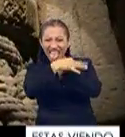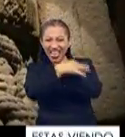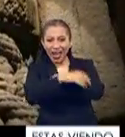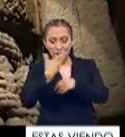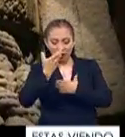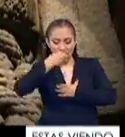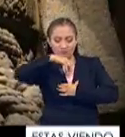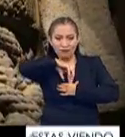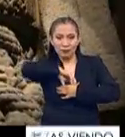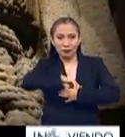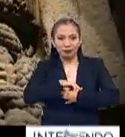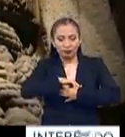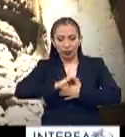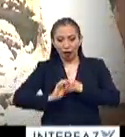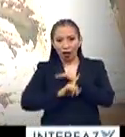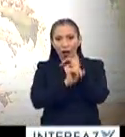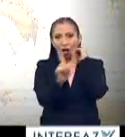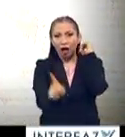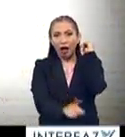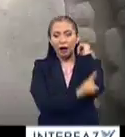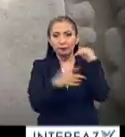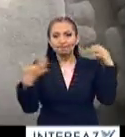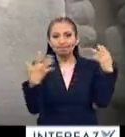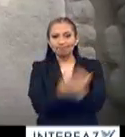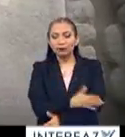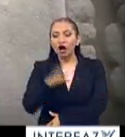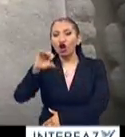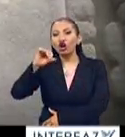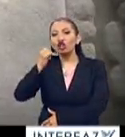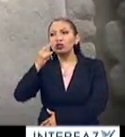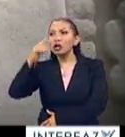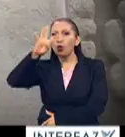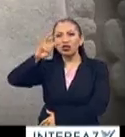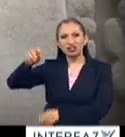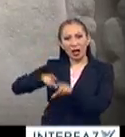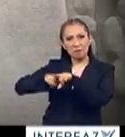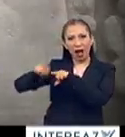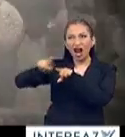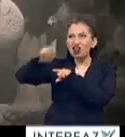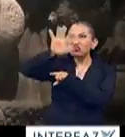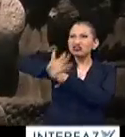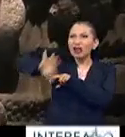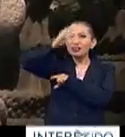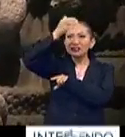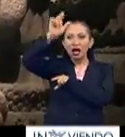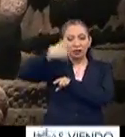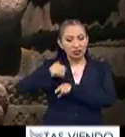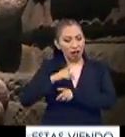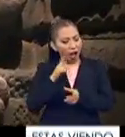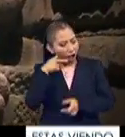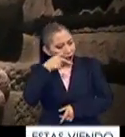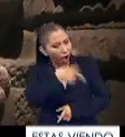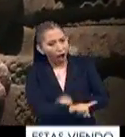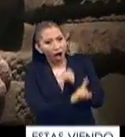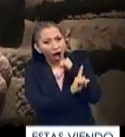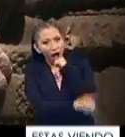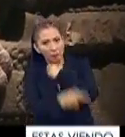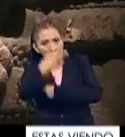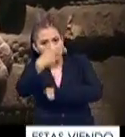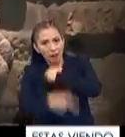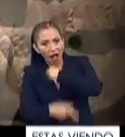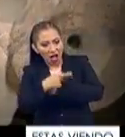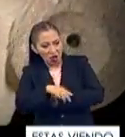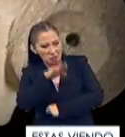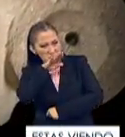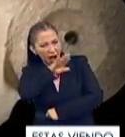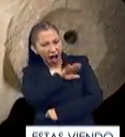que guardó entre sus ropas quedando embarazada. Coyolxauhqui y sus 400 hermanos sintieron el embarazo de Coatlicue como una